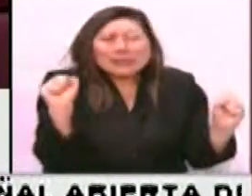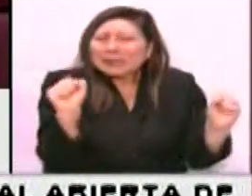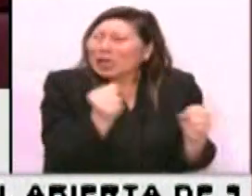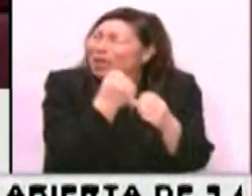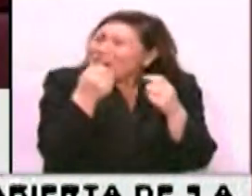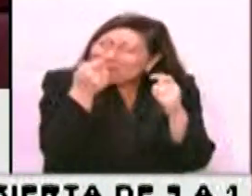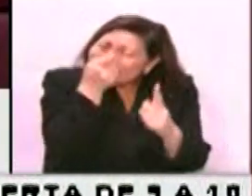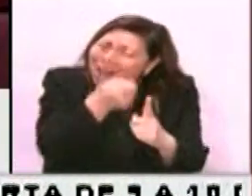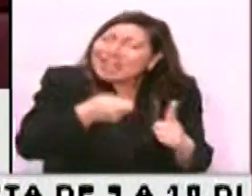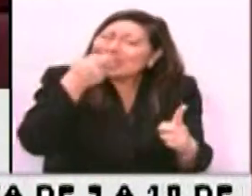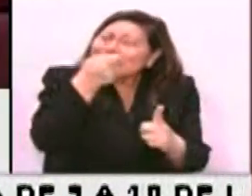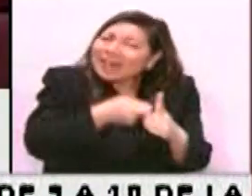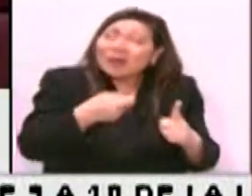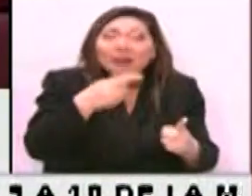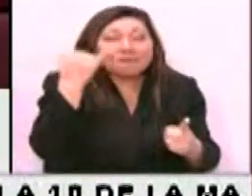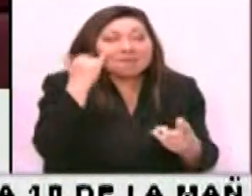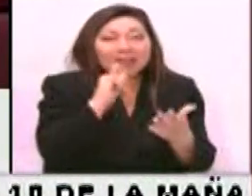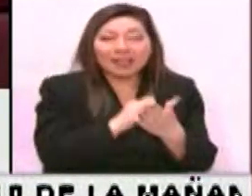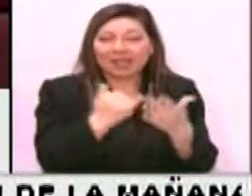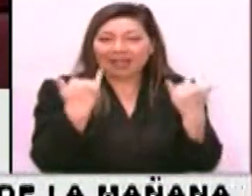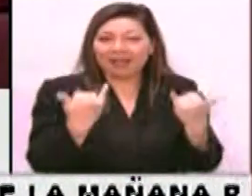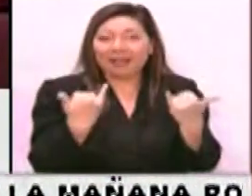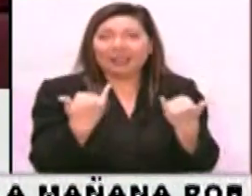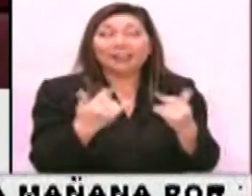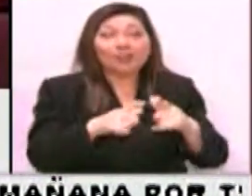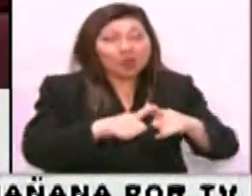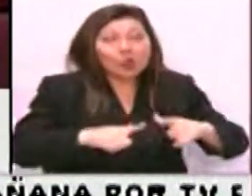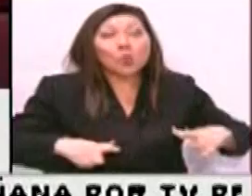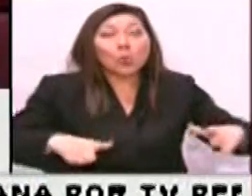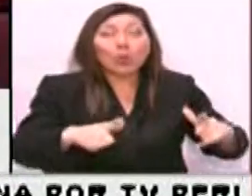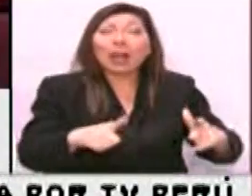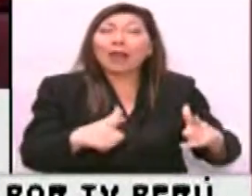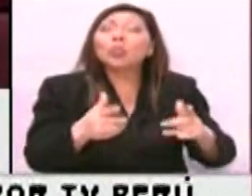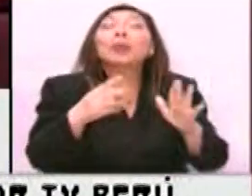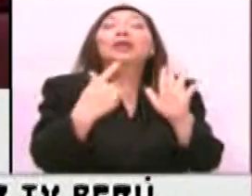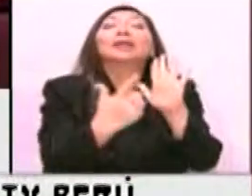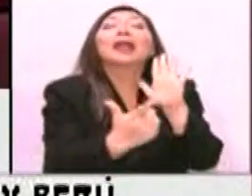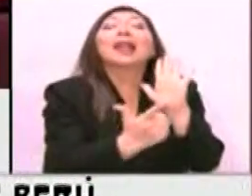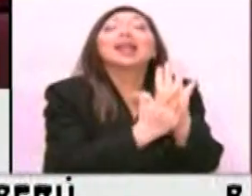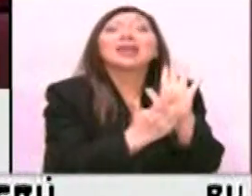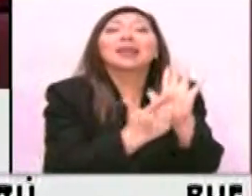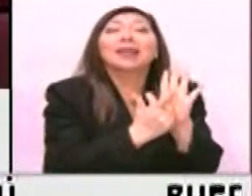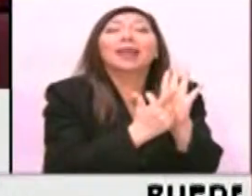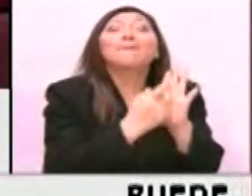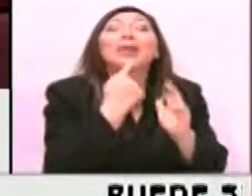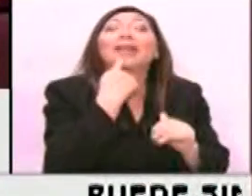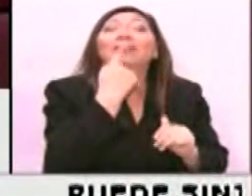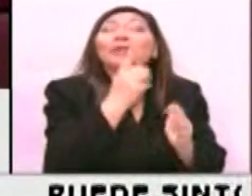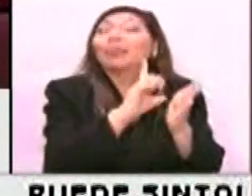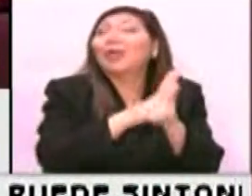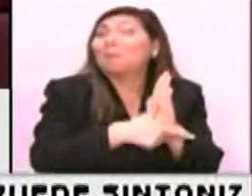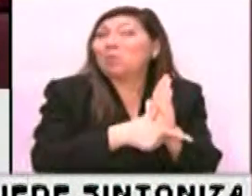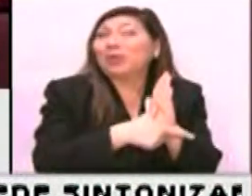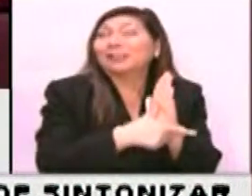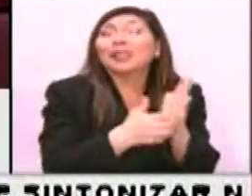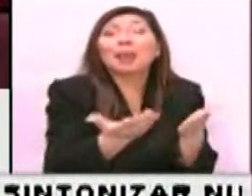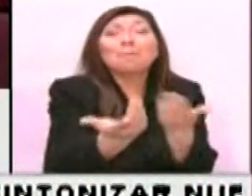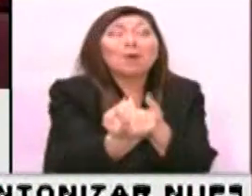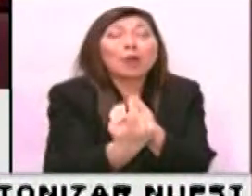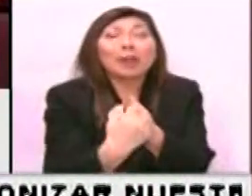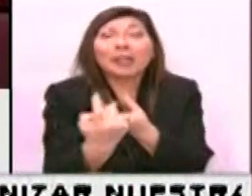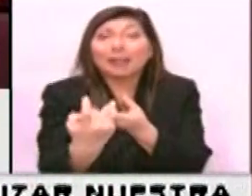cuadritos. Imaginaron en este mismo hemiciclo una ley para decir que después de que habíamos